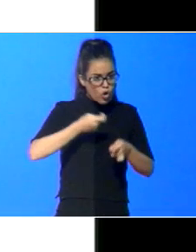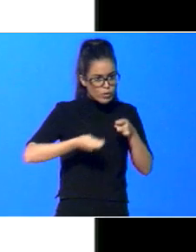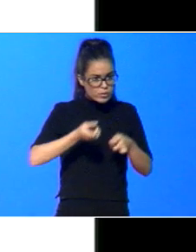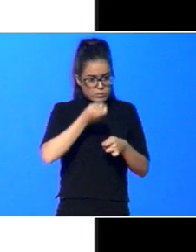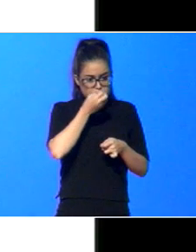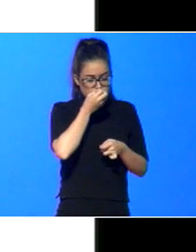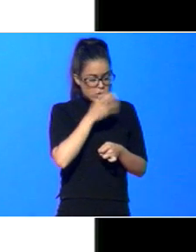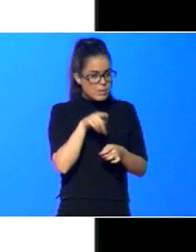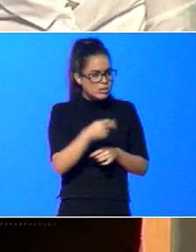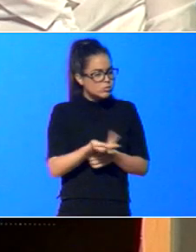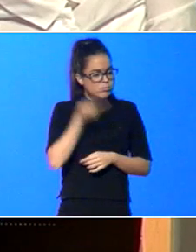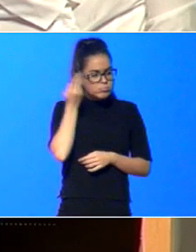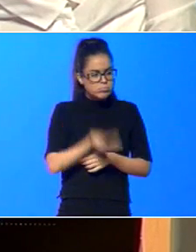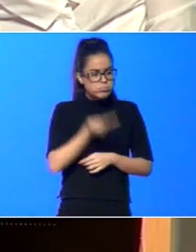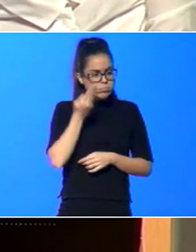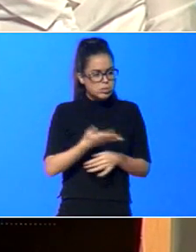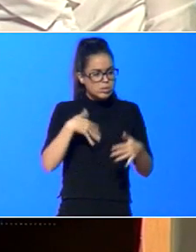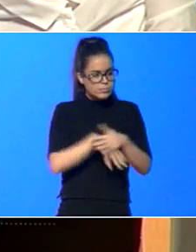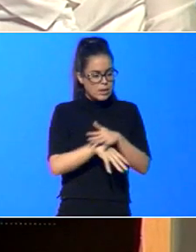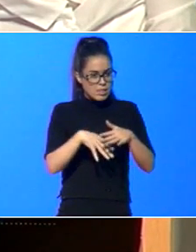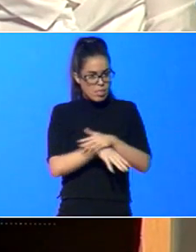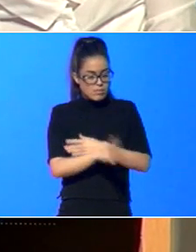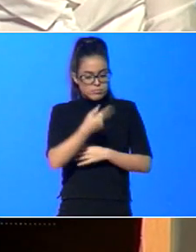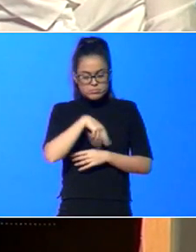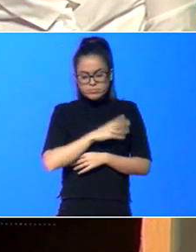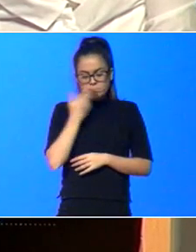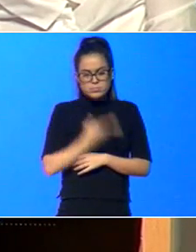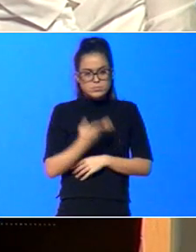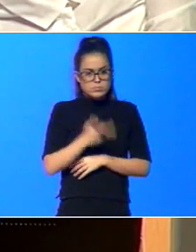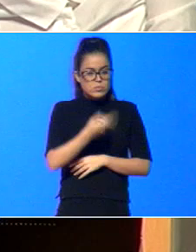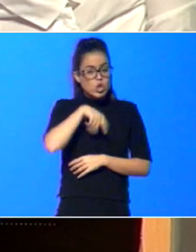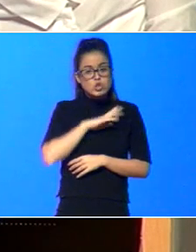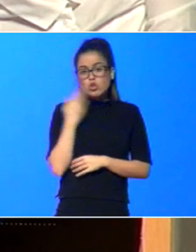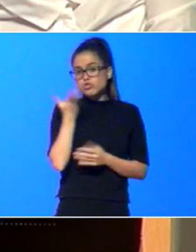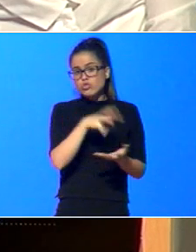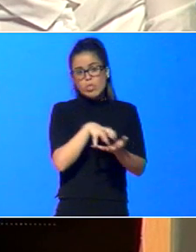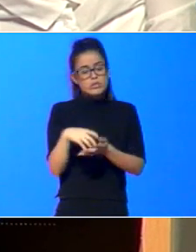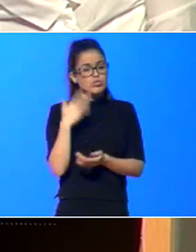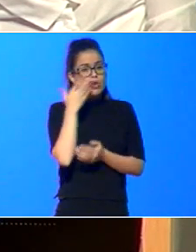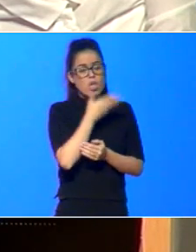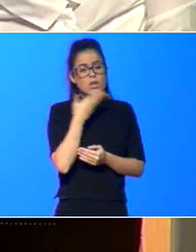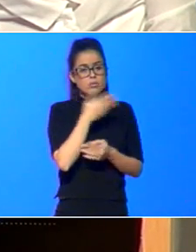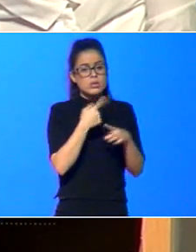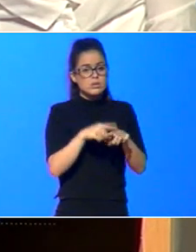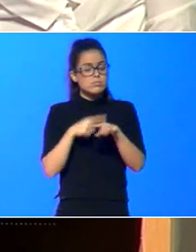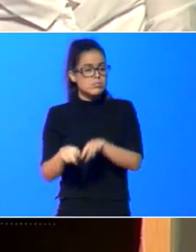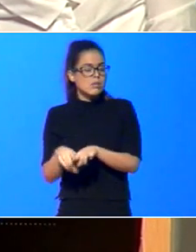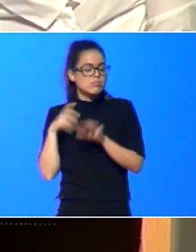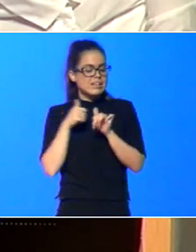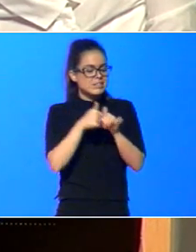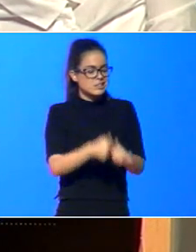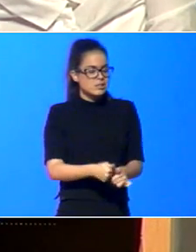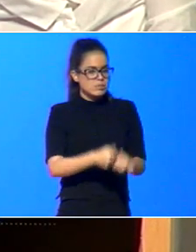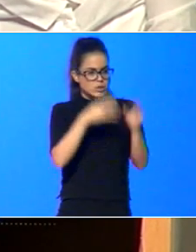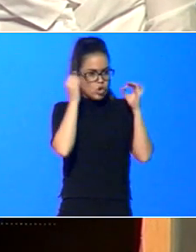decir, es fundamental. Para nosotros es fundamental todo el trabajo que mantenemos con los centros educativos a través de nuestro programa, por ejemplo, de seguimiento escolar, donde con